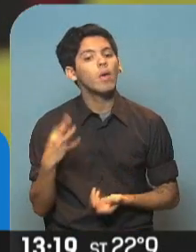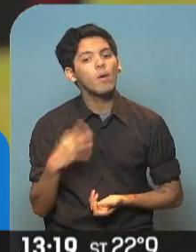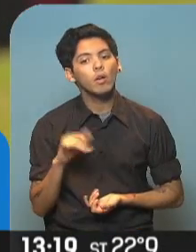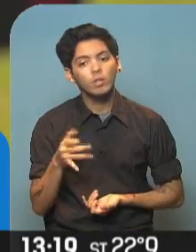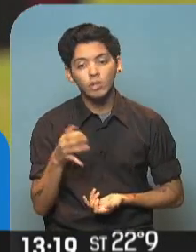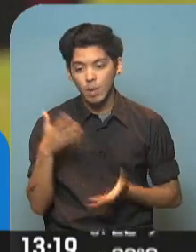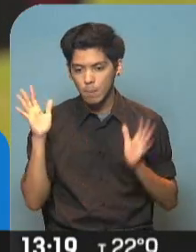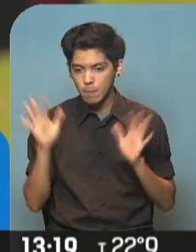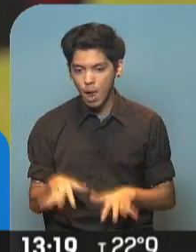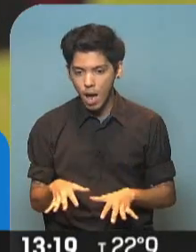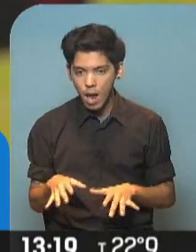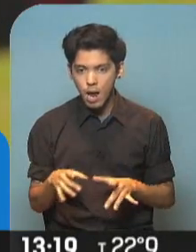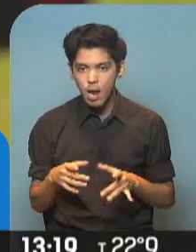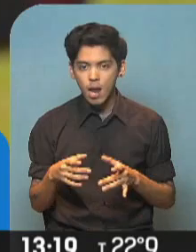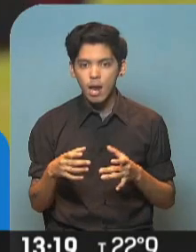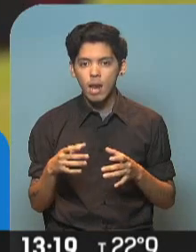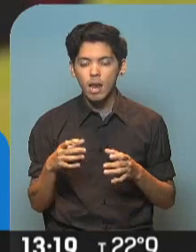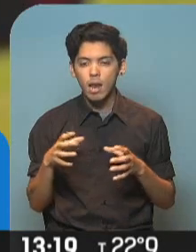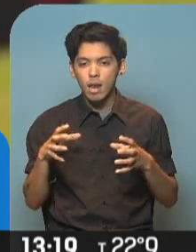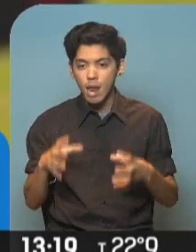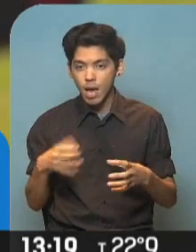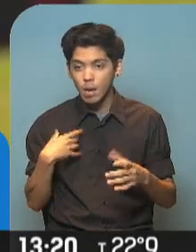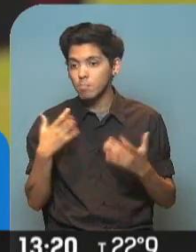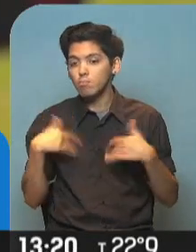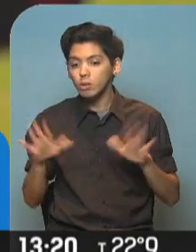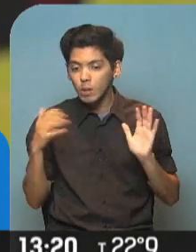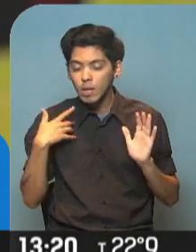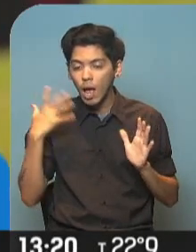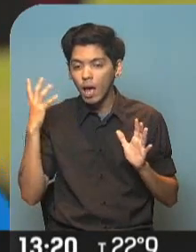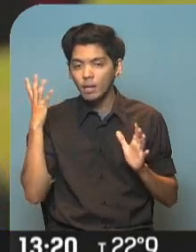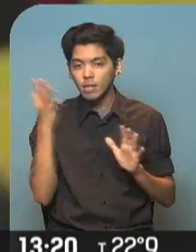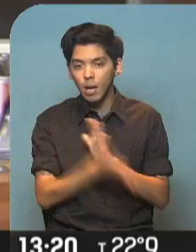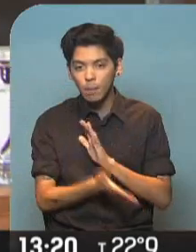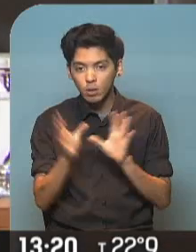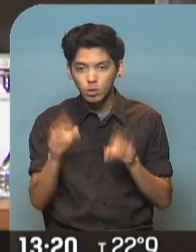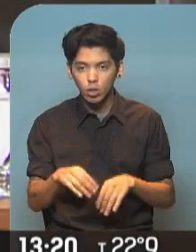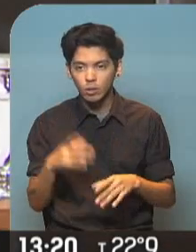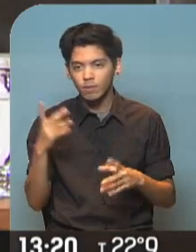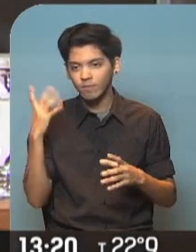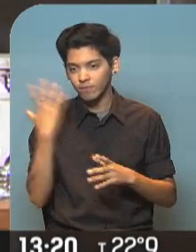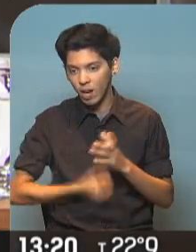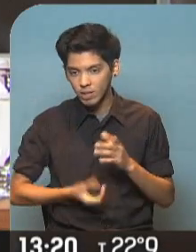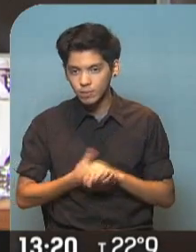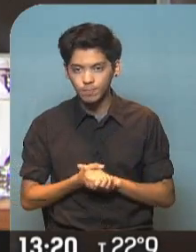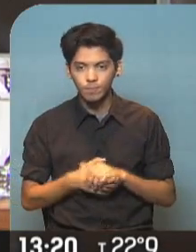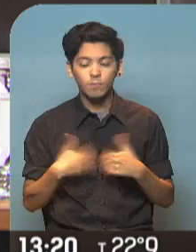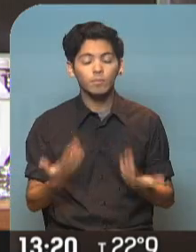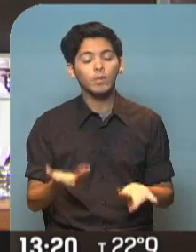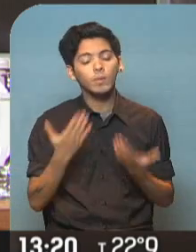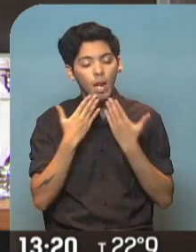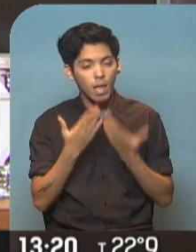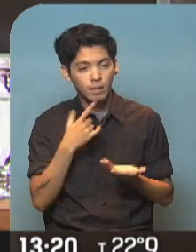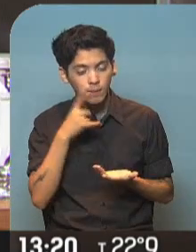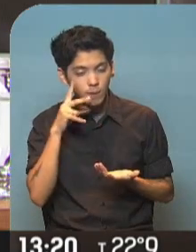el cargamento por la posibilidad de que se escapasen y que todo quedase frustrado. Bueno, Silvia, muchas gracias.